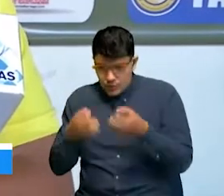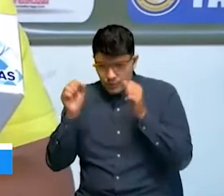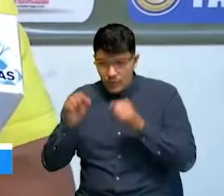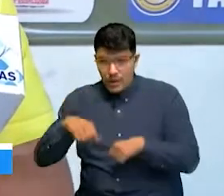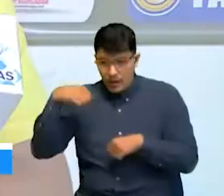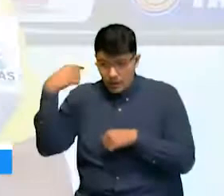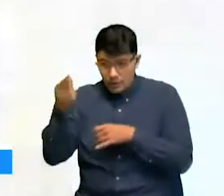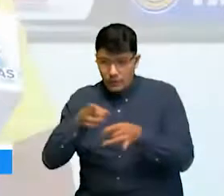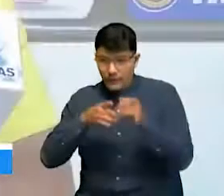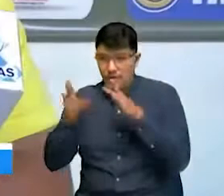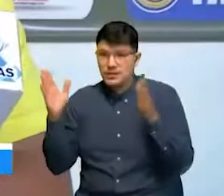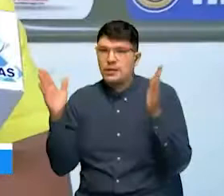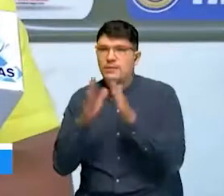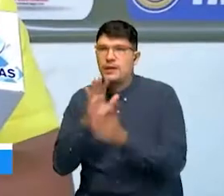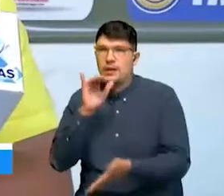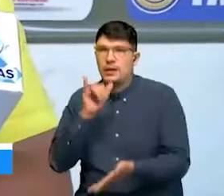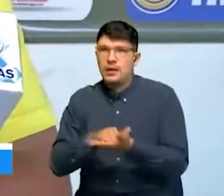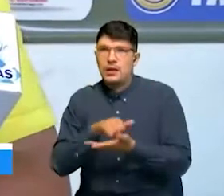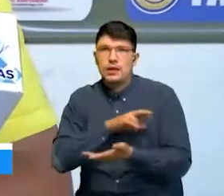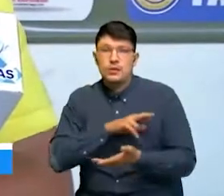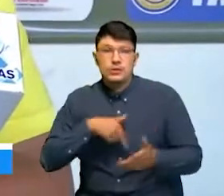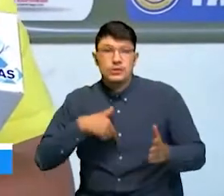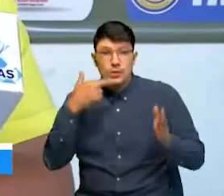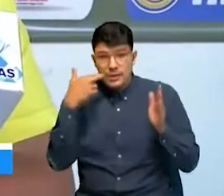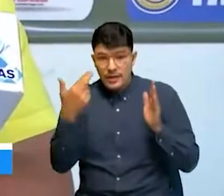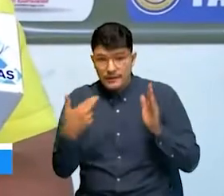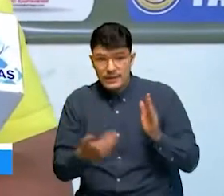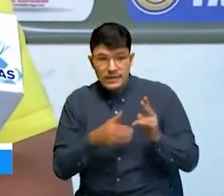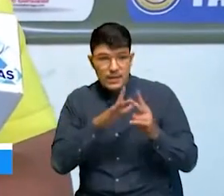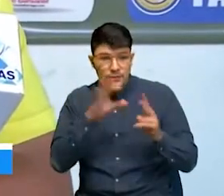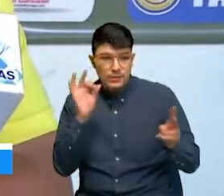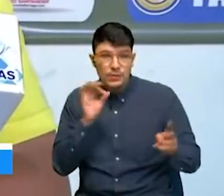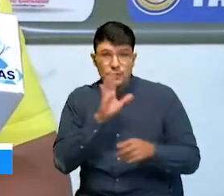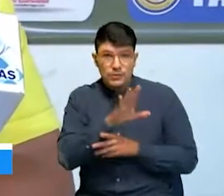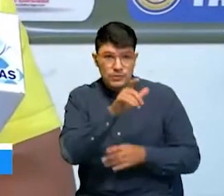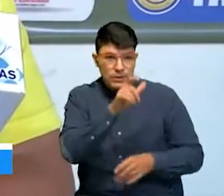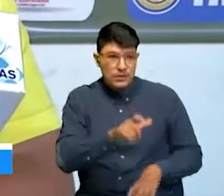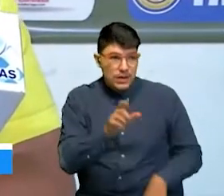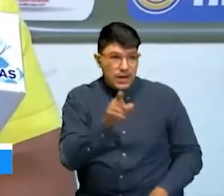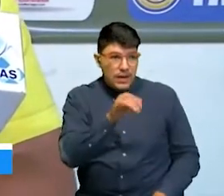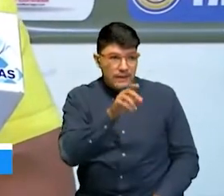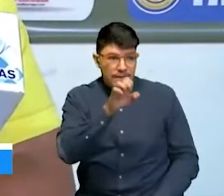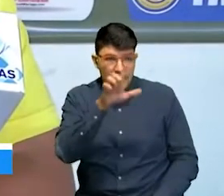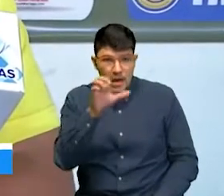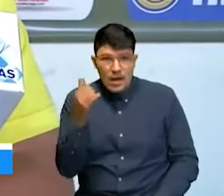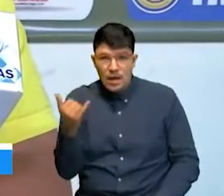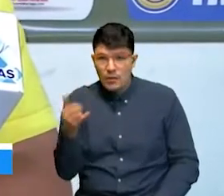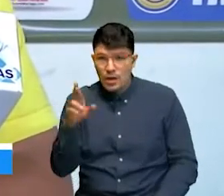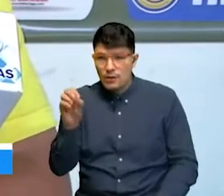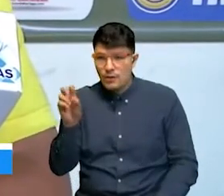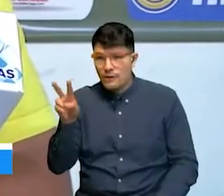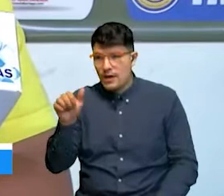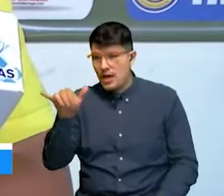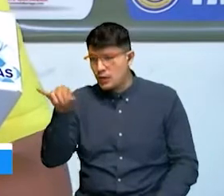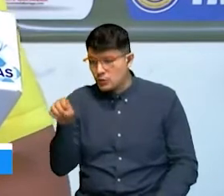tenerlo para los próximos encuentros. Estamos viendo las alternativas, ahí tenemos a Gabriel, tengo a Roballo,